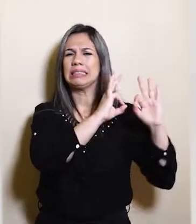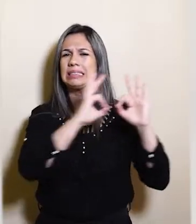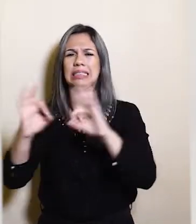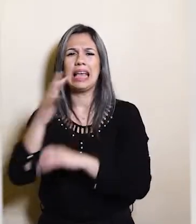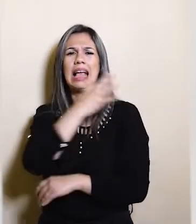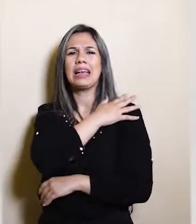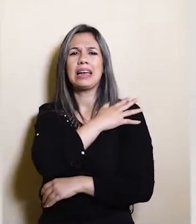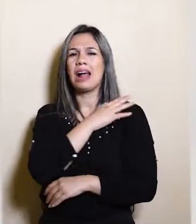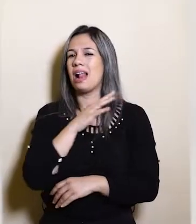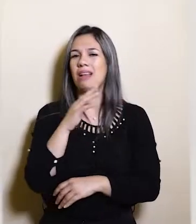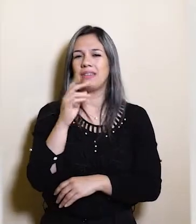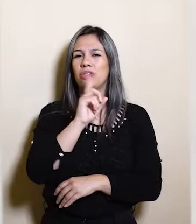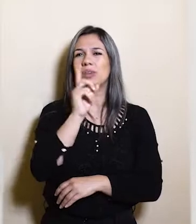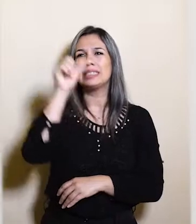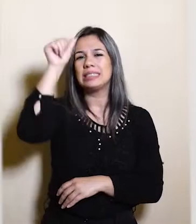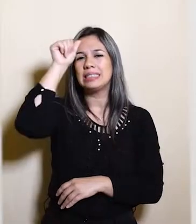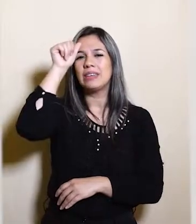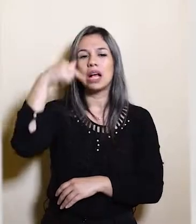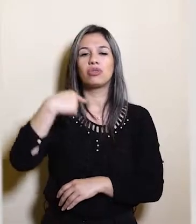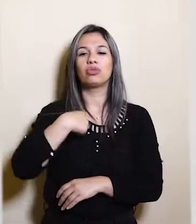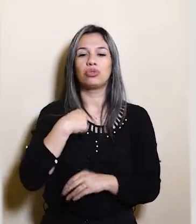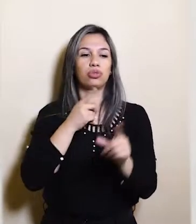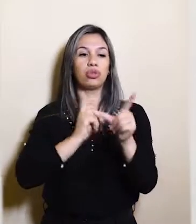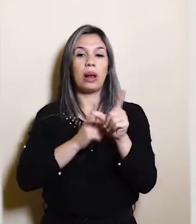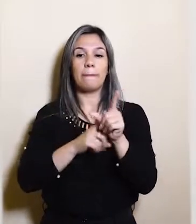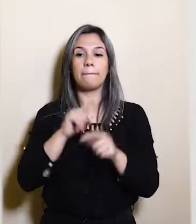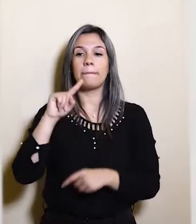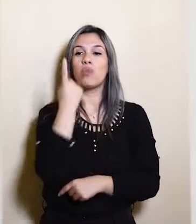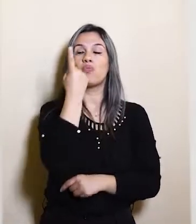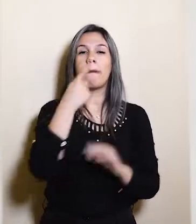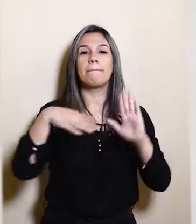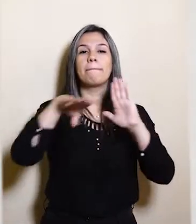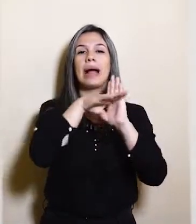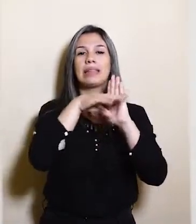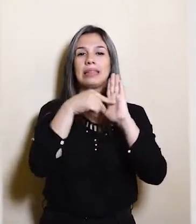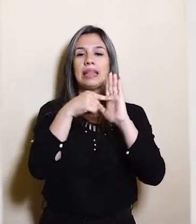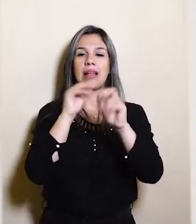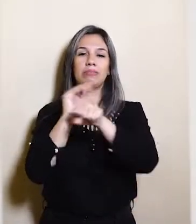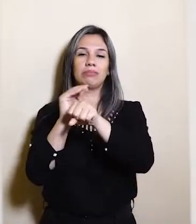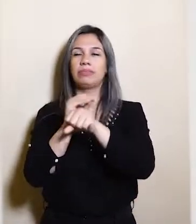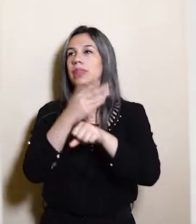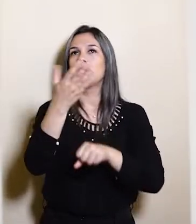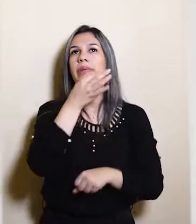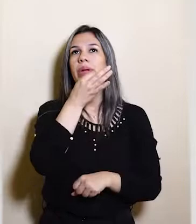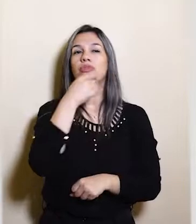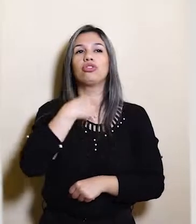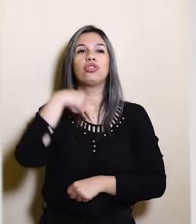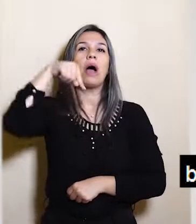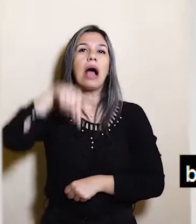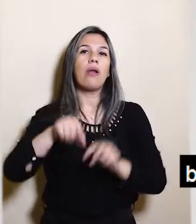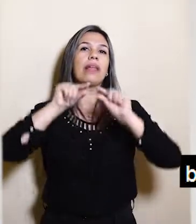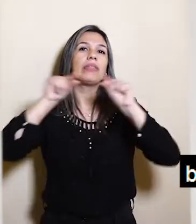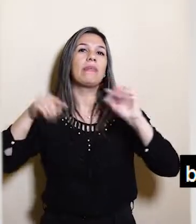no pasa por un compartimento estanco, no pasa por una materia en donde ahora vamos a hablar de la